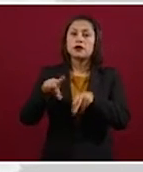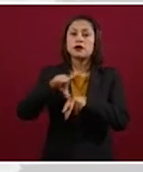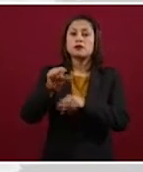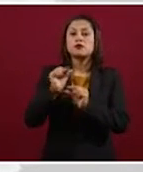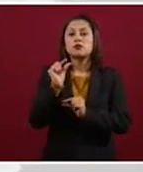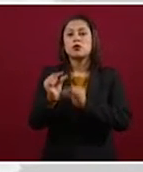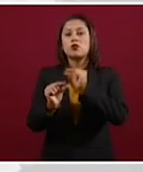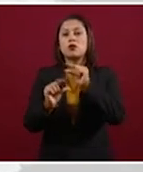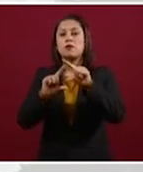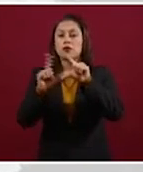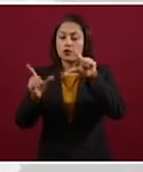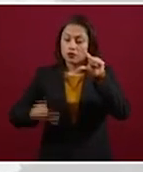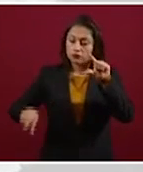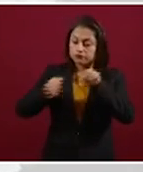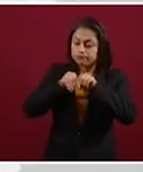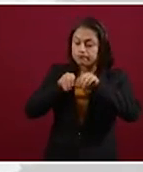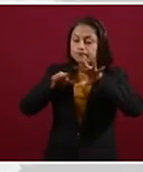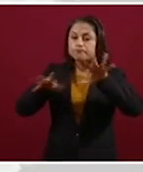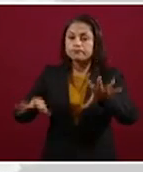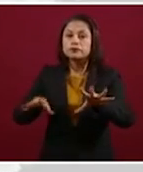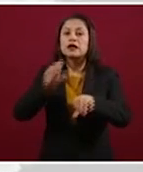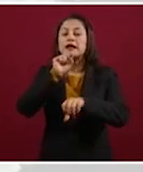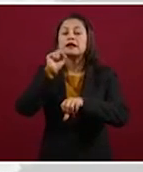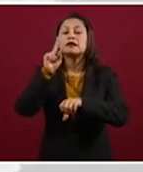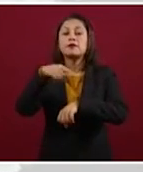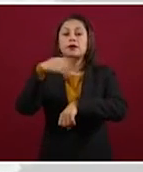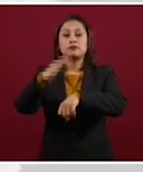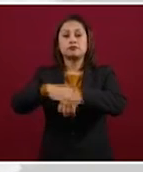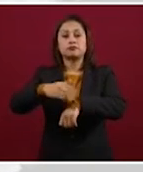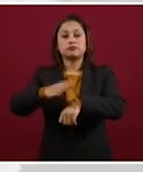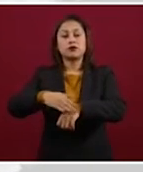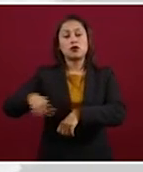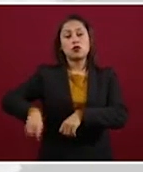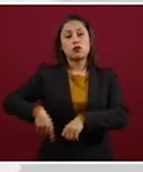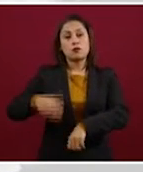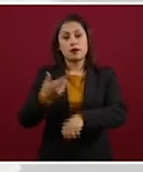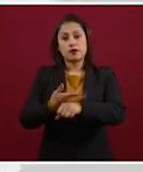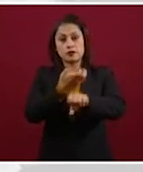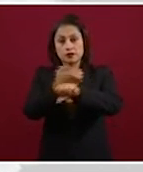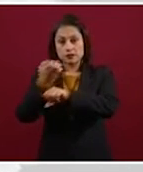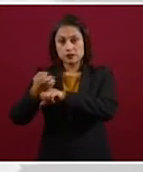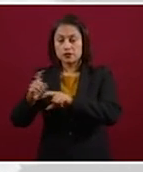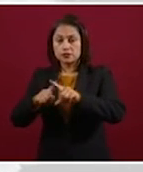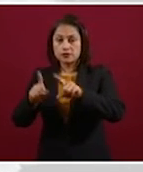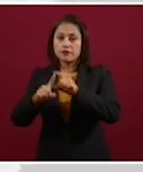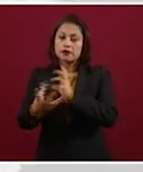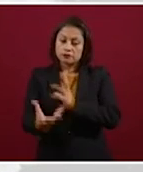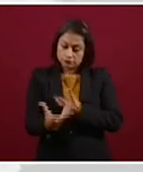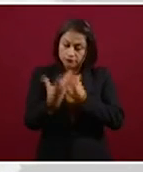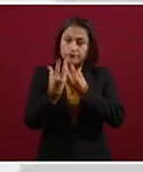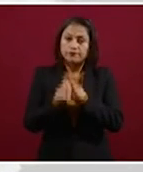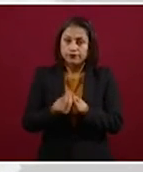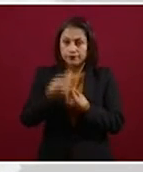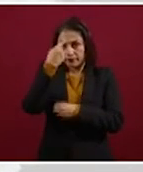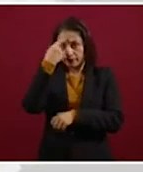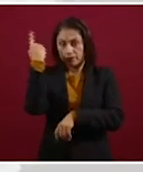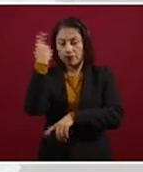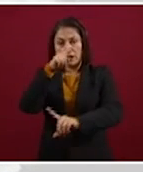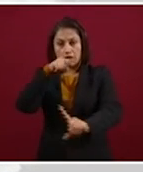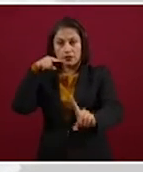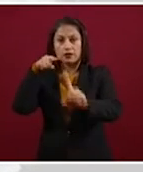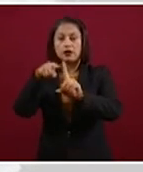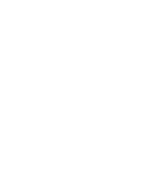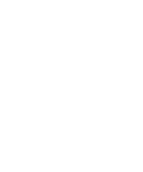territorial para involucrar a gobiernos estatales y gobiernos municipales en esta estrategia de prevención